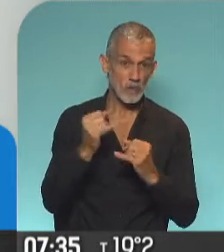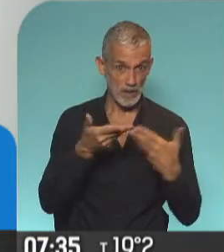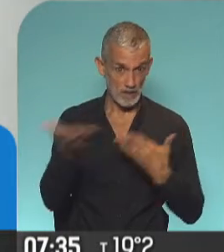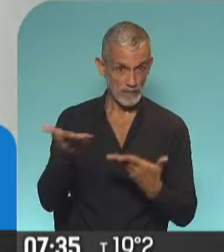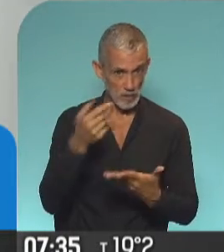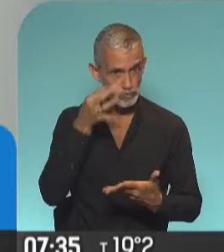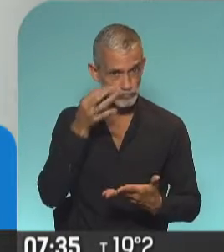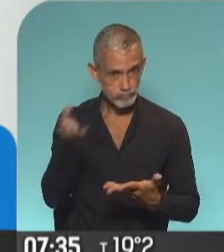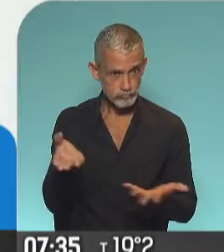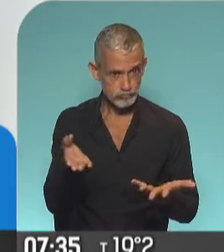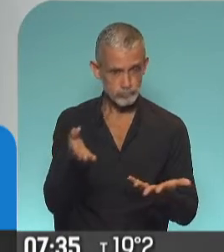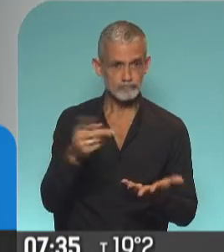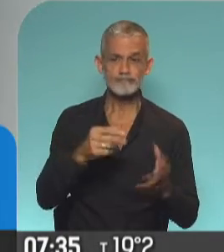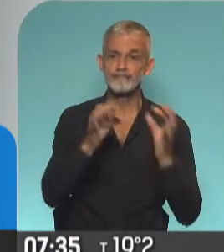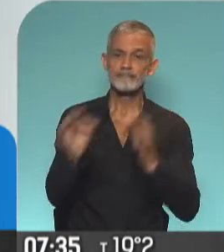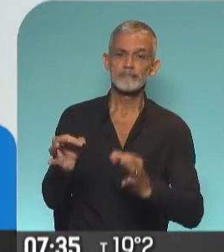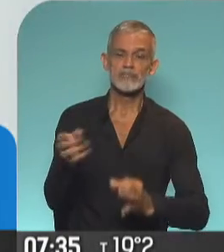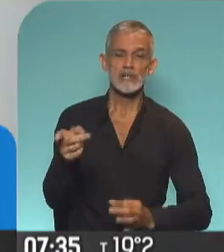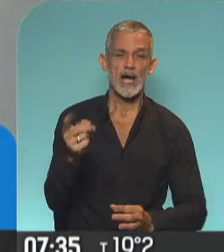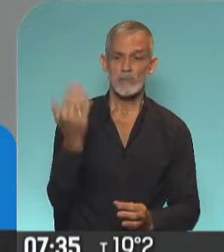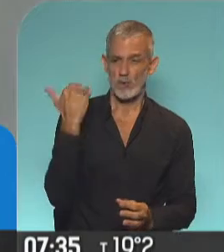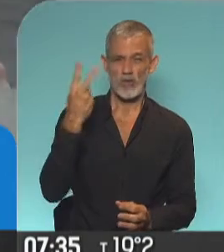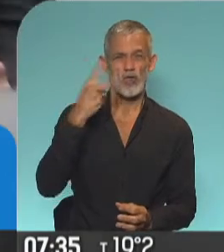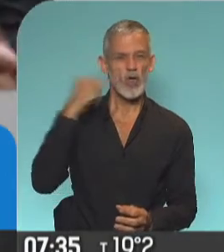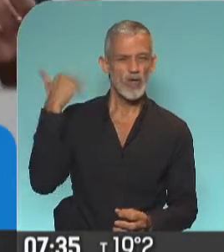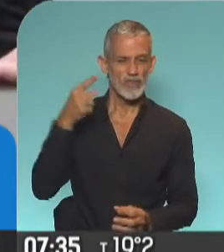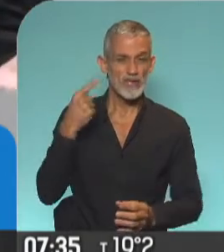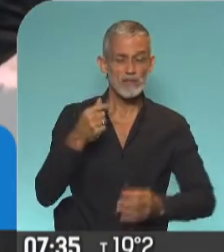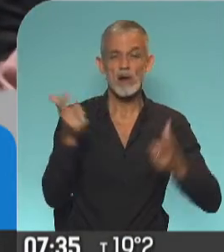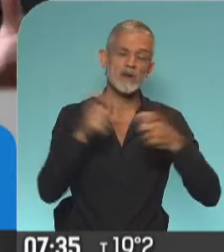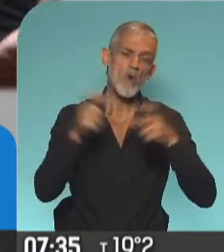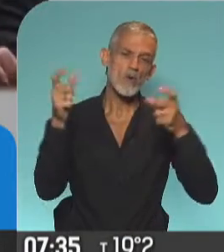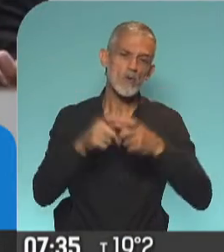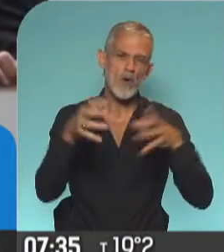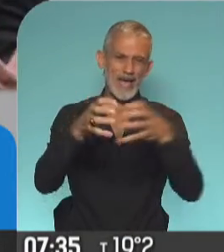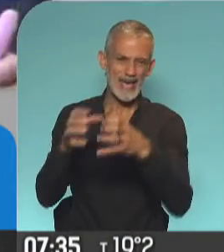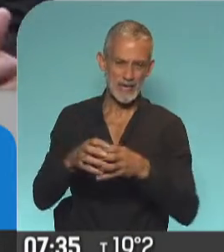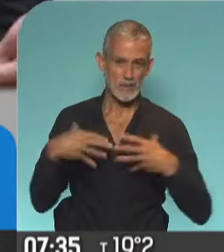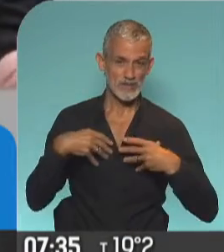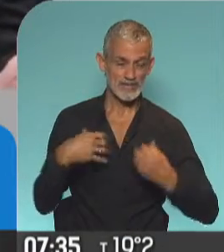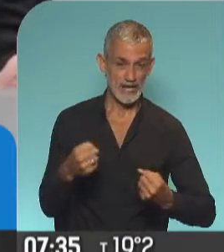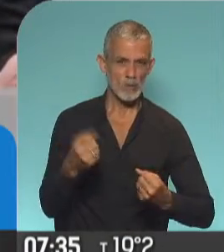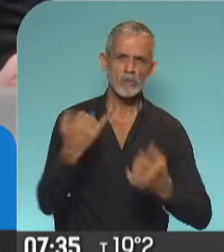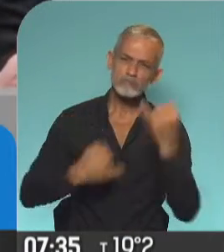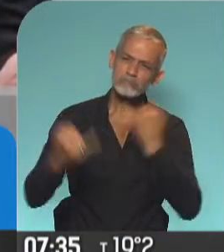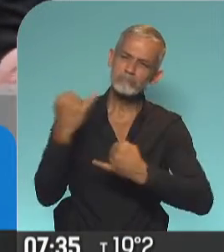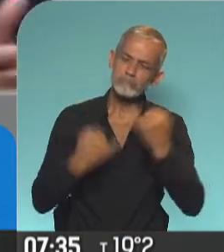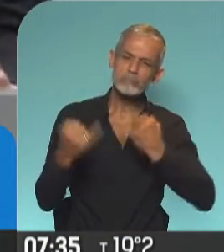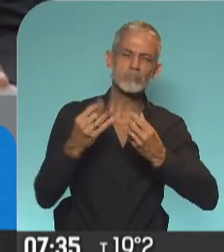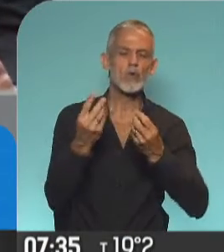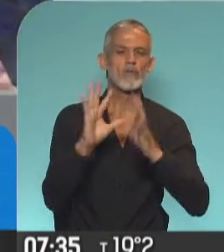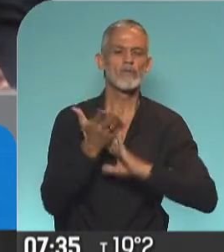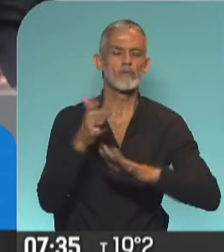provincia. Y bueno, llegamos anteayer, donde tuvimos reuniones con los equipos de salud, donde nos explicaron